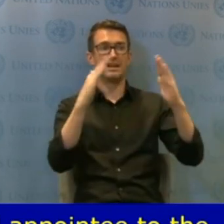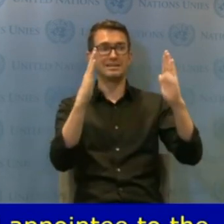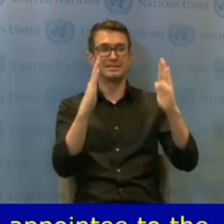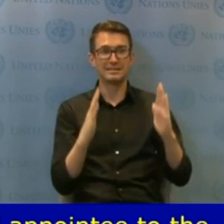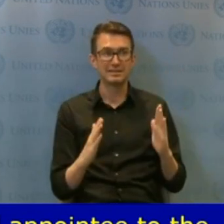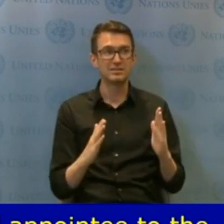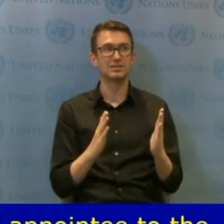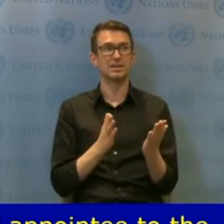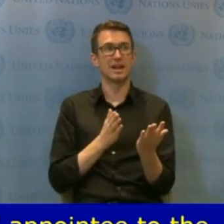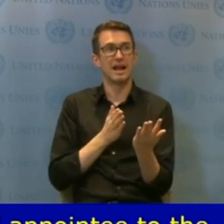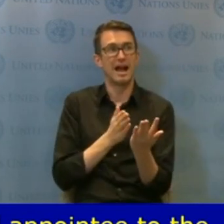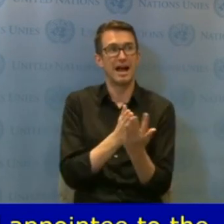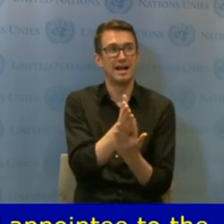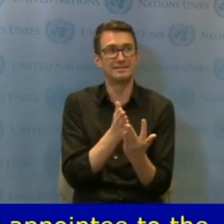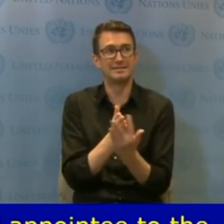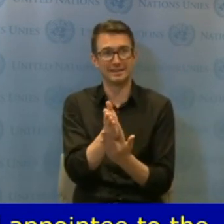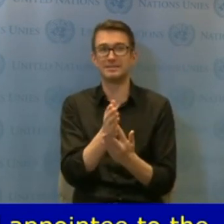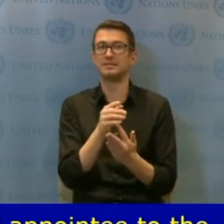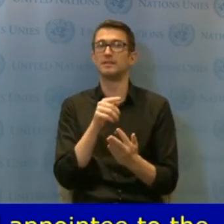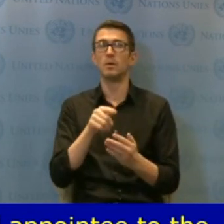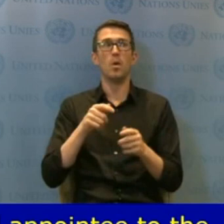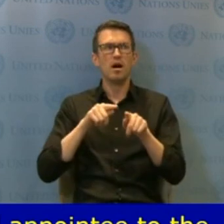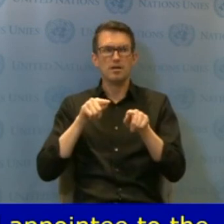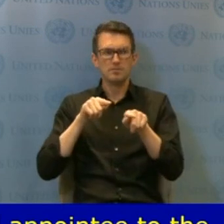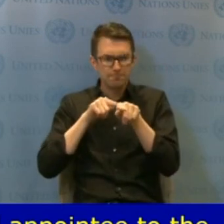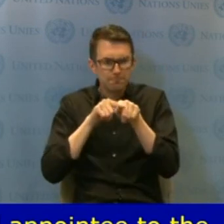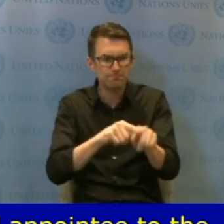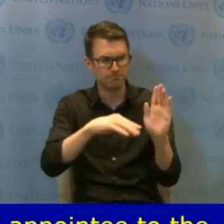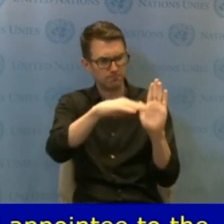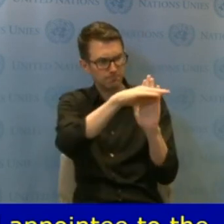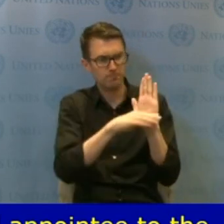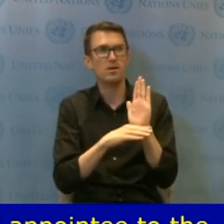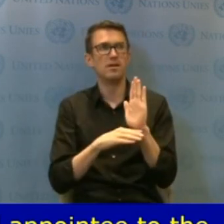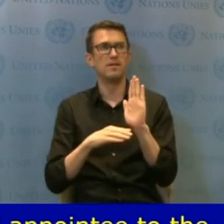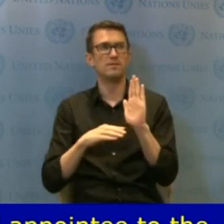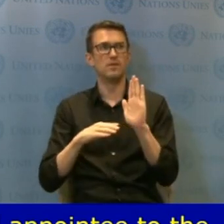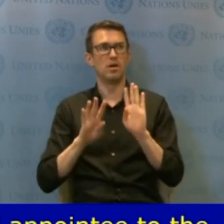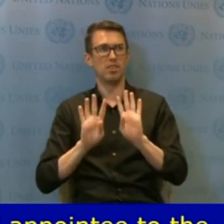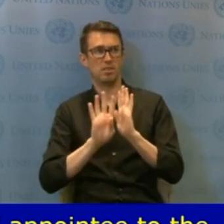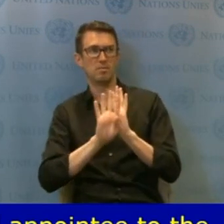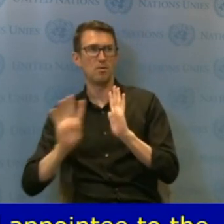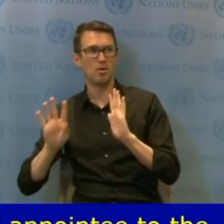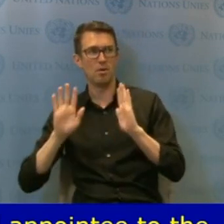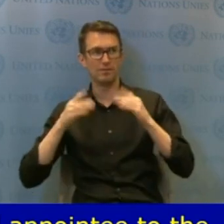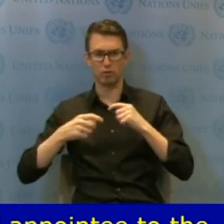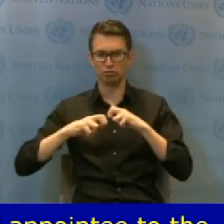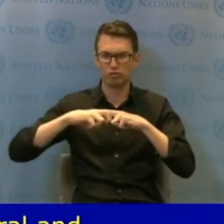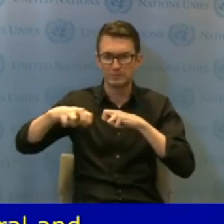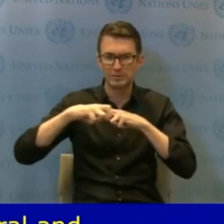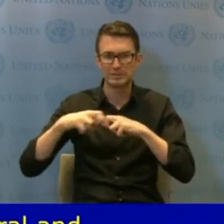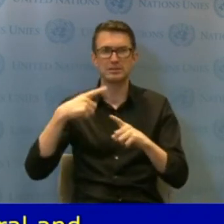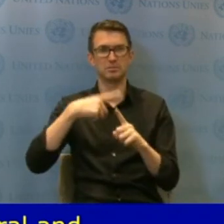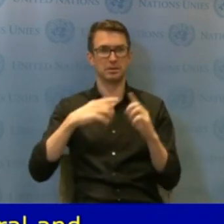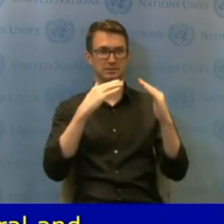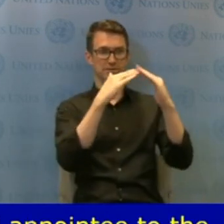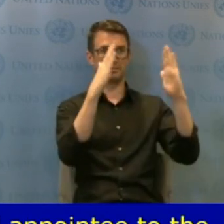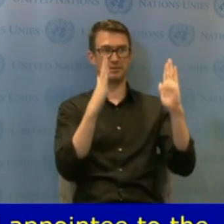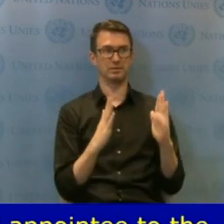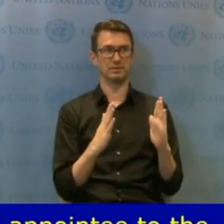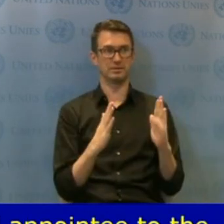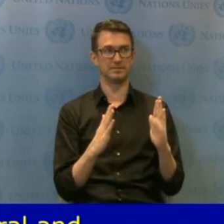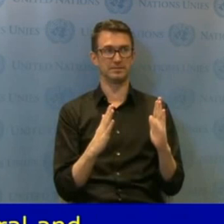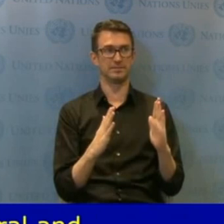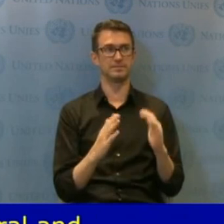para mejorar los resultados de participación de los jóvenes con discapacidad a través de los programas de investigación